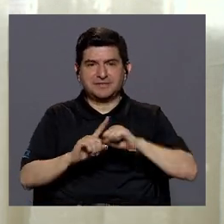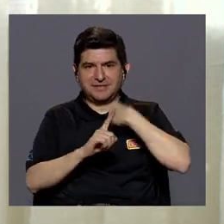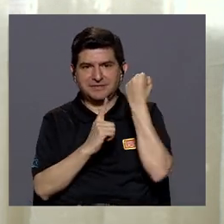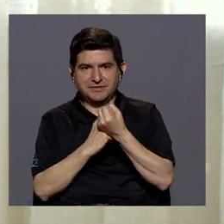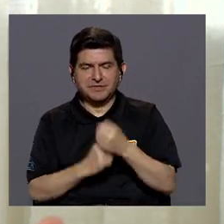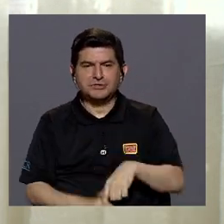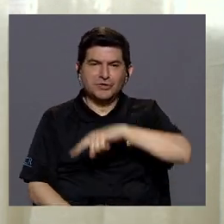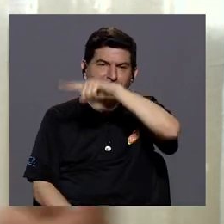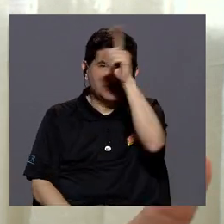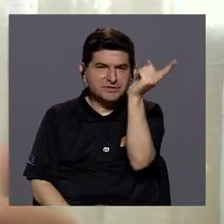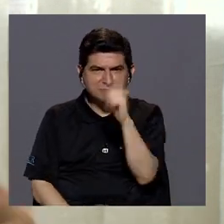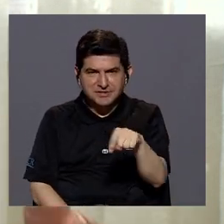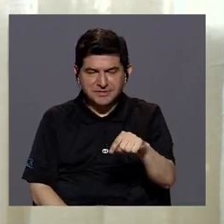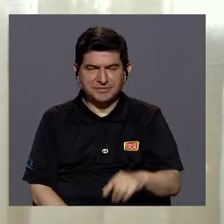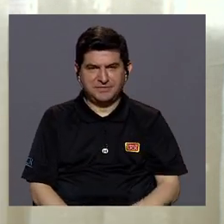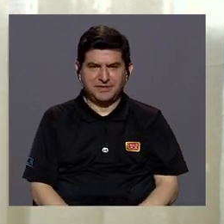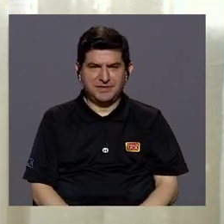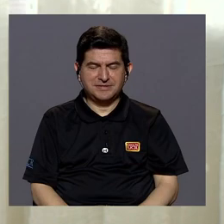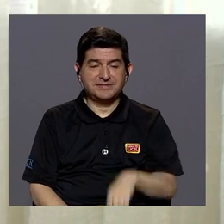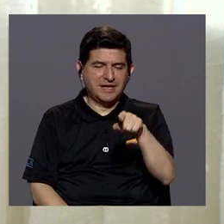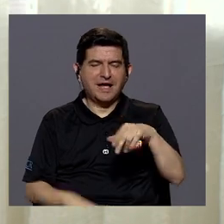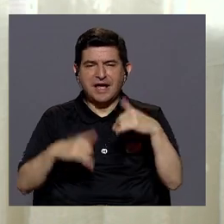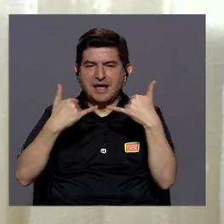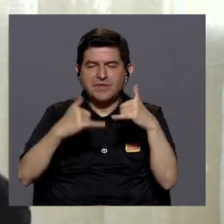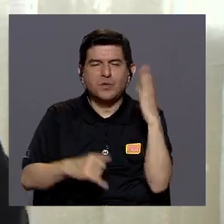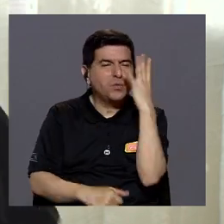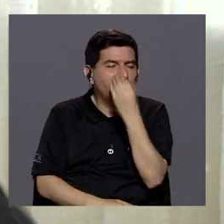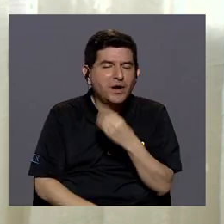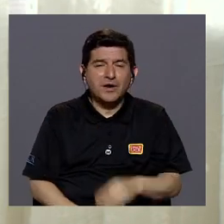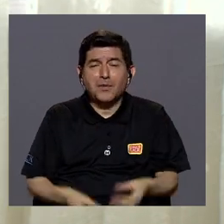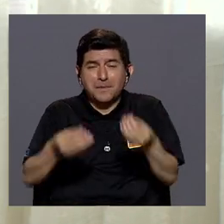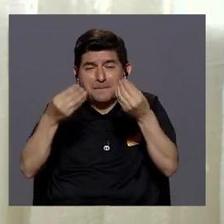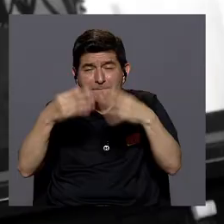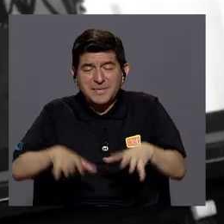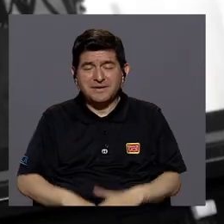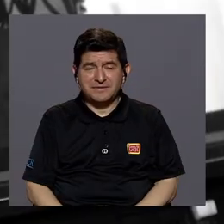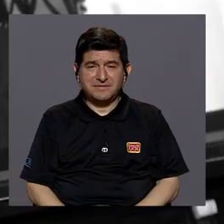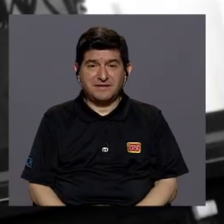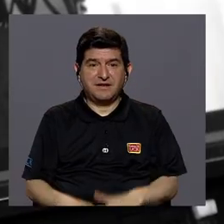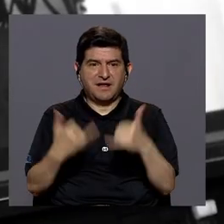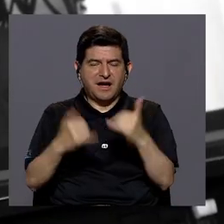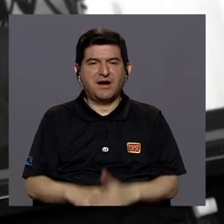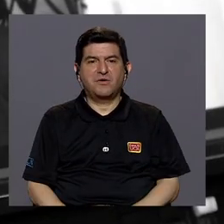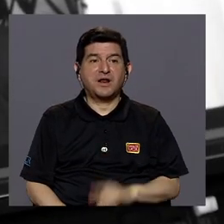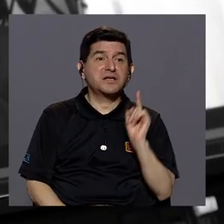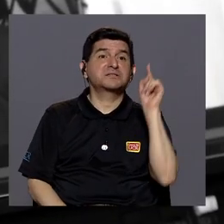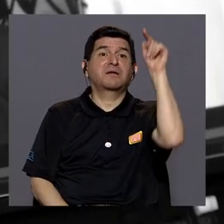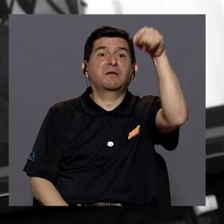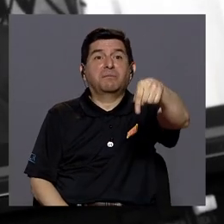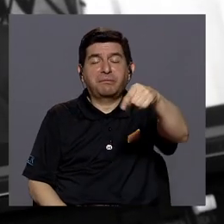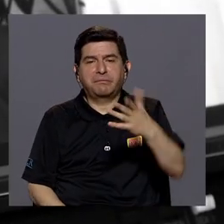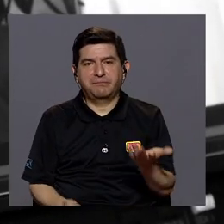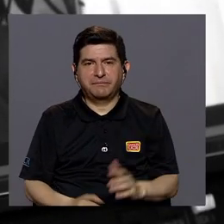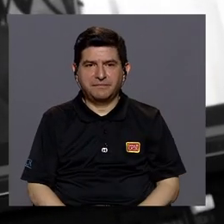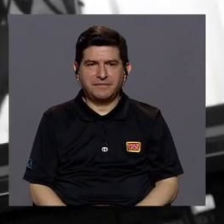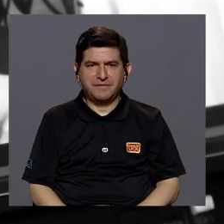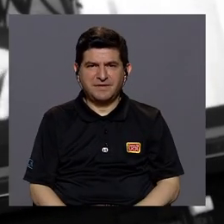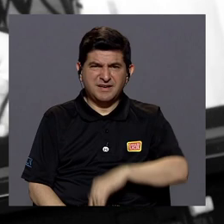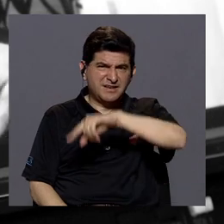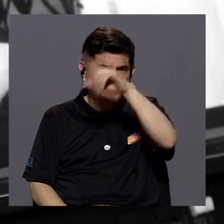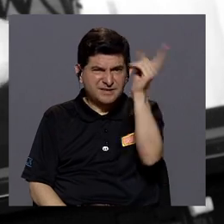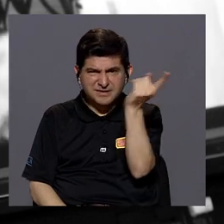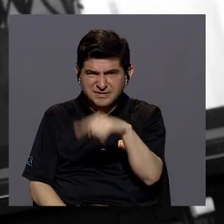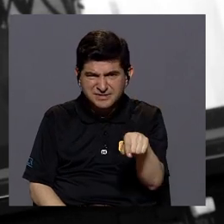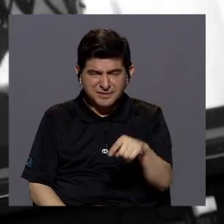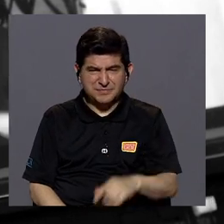sapricista te toque bonito, que se perdió a pelotazo limpio ahora. Ciertamente. Ya sapricista no es ni.